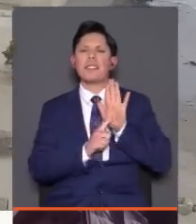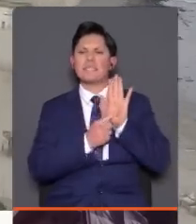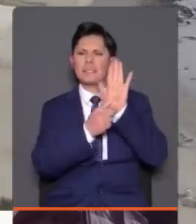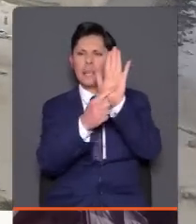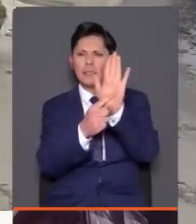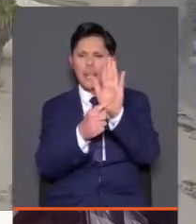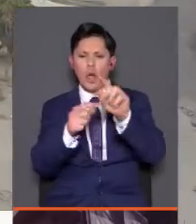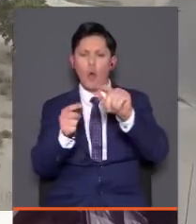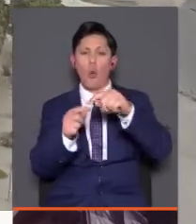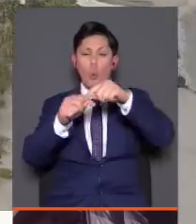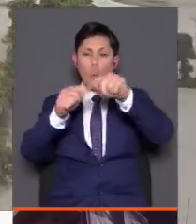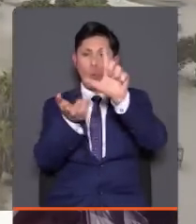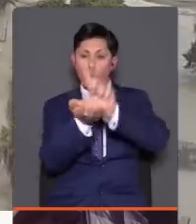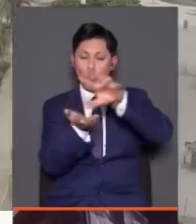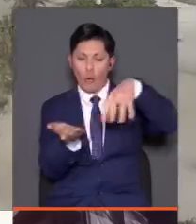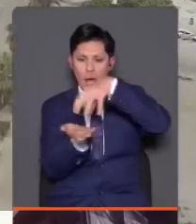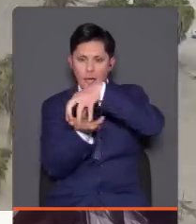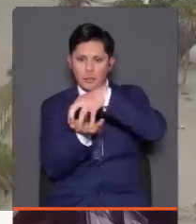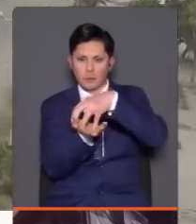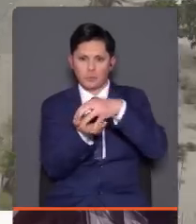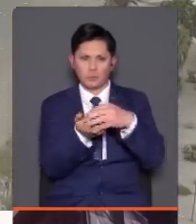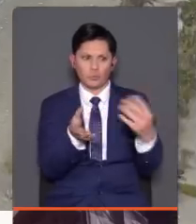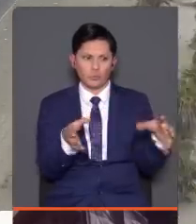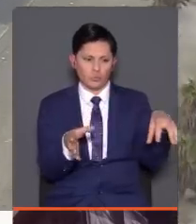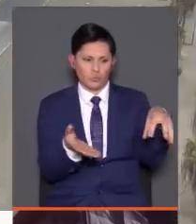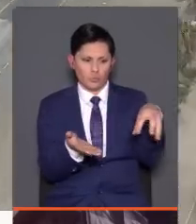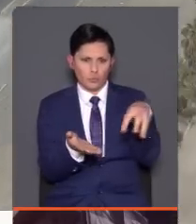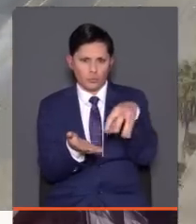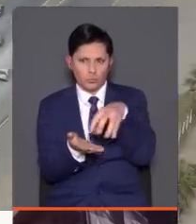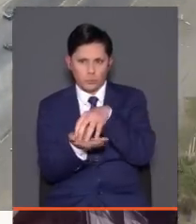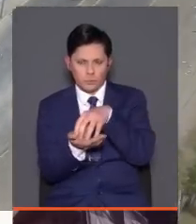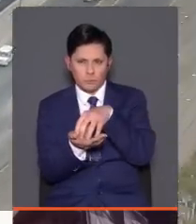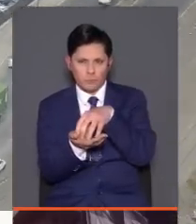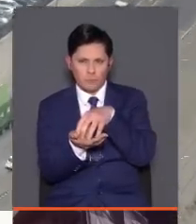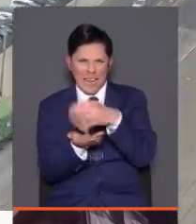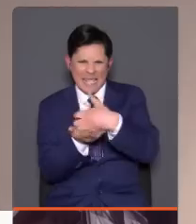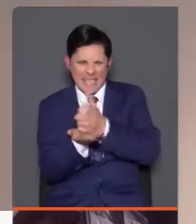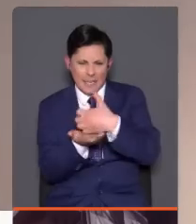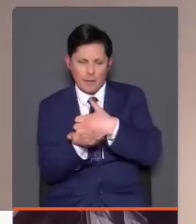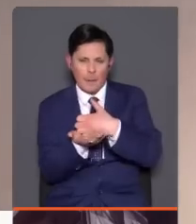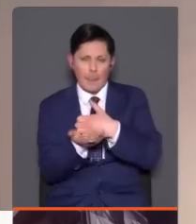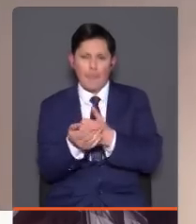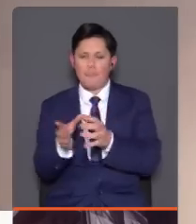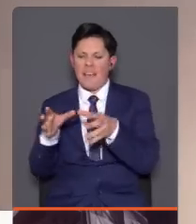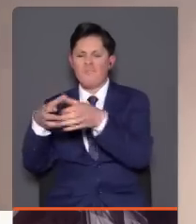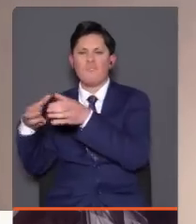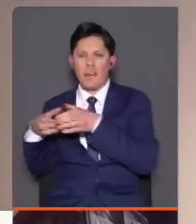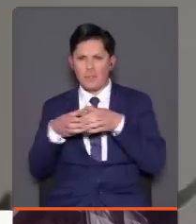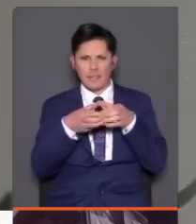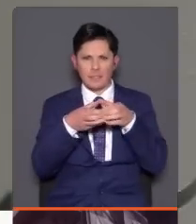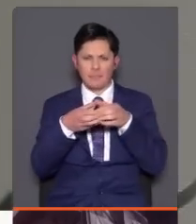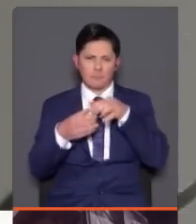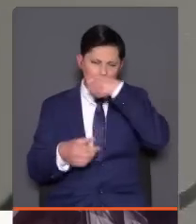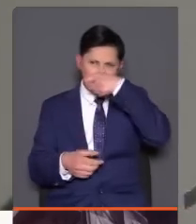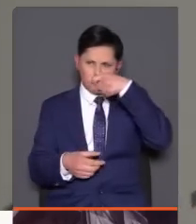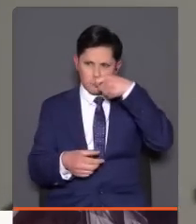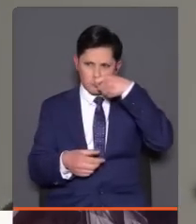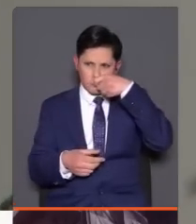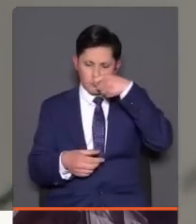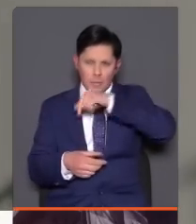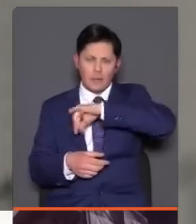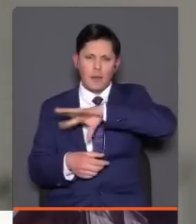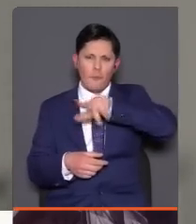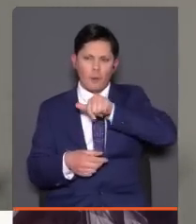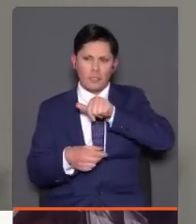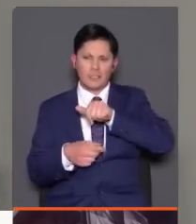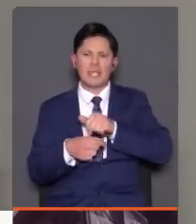para grupos criminales internacionales. Pero a diferencia de las bandas de narcotraficantes, que también se han identificado en la zona, el